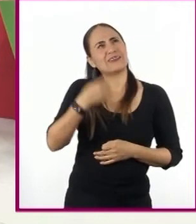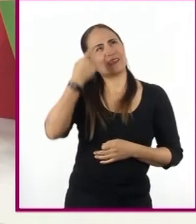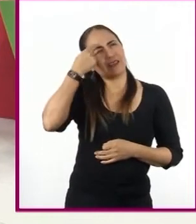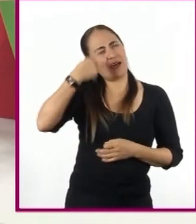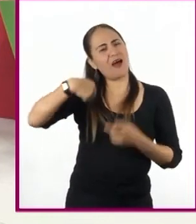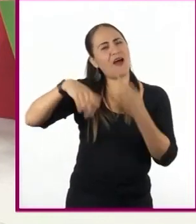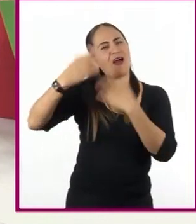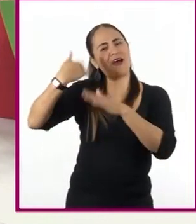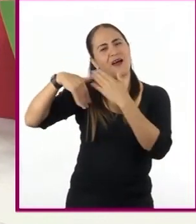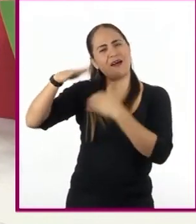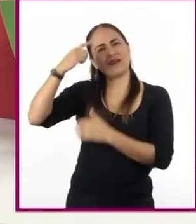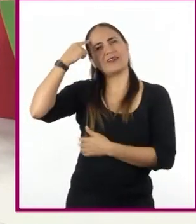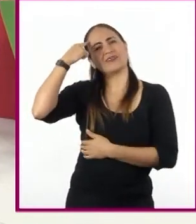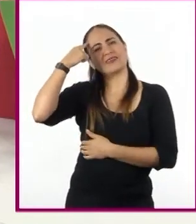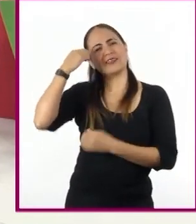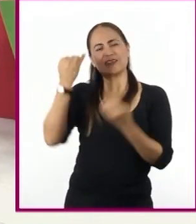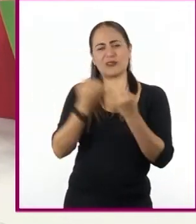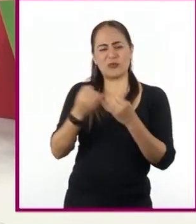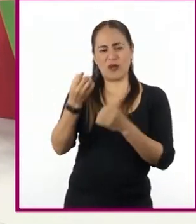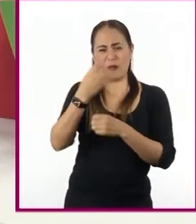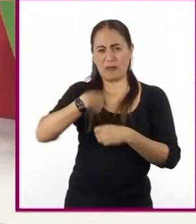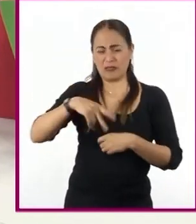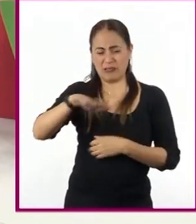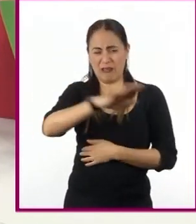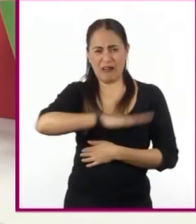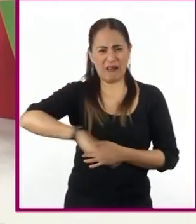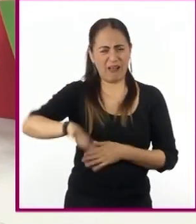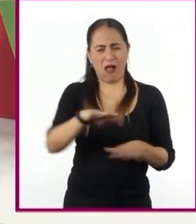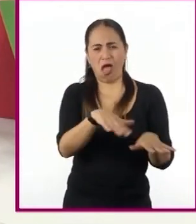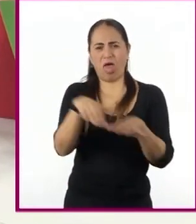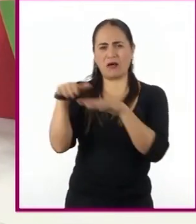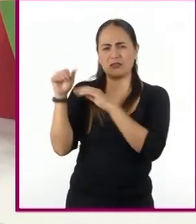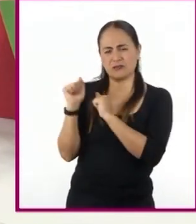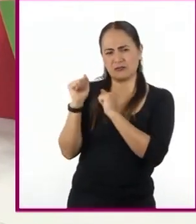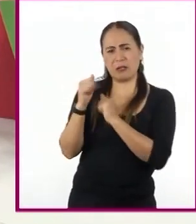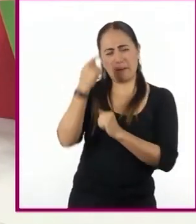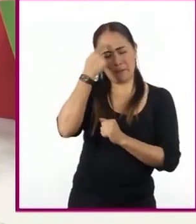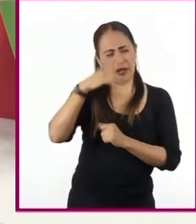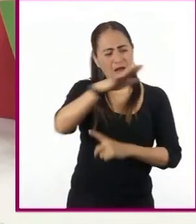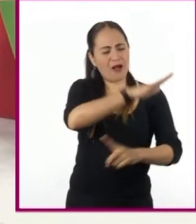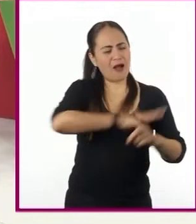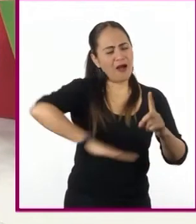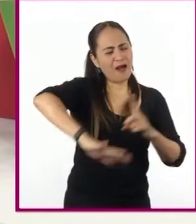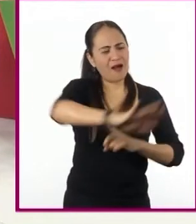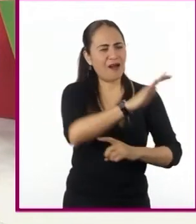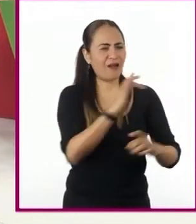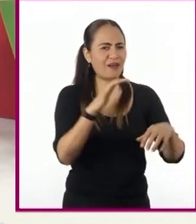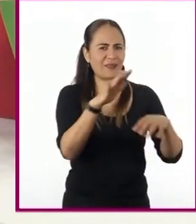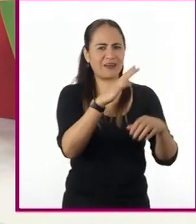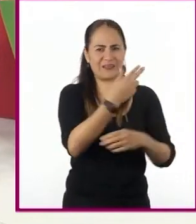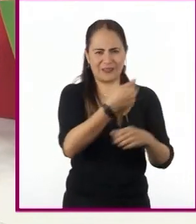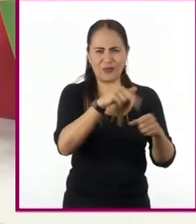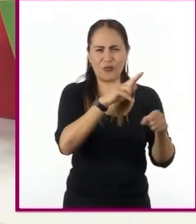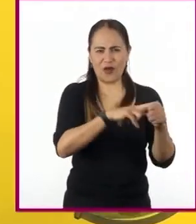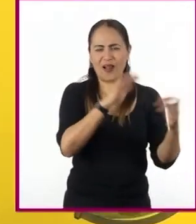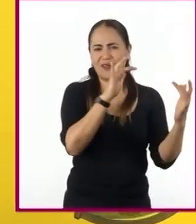pasado y que añoraba escapar de la sociedad para encontrarse con la majestuosidad de la naturaleza. ¿Se